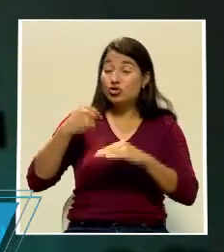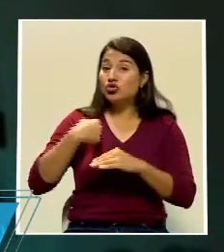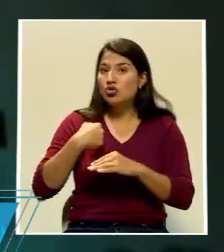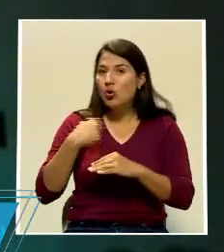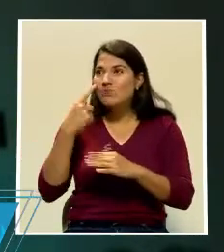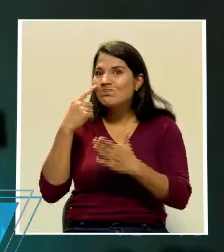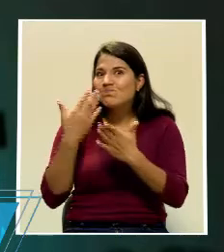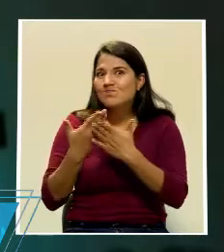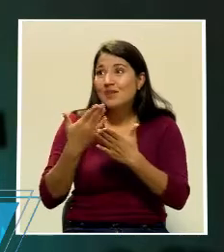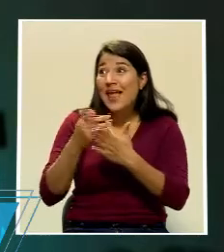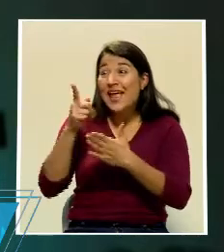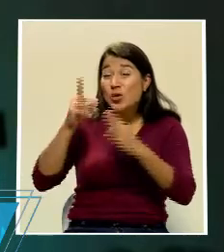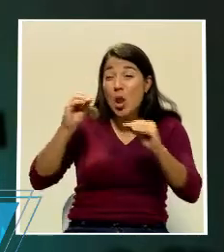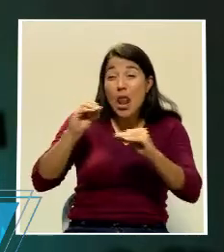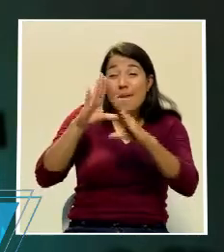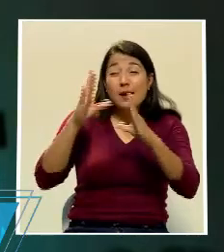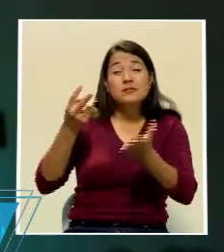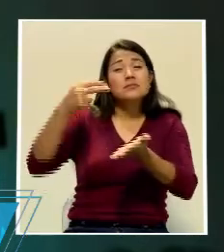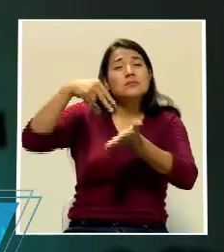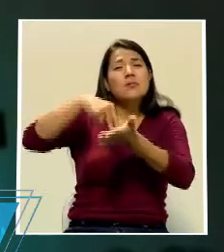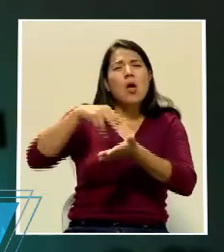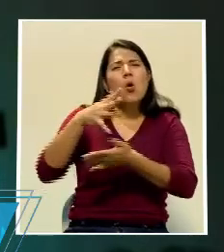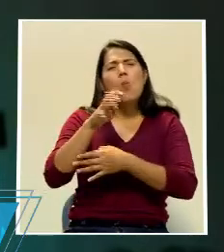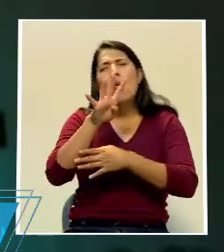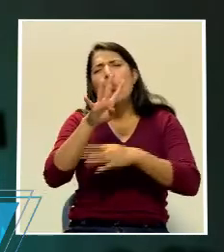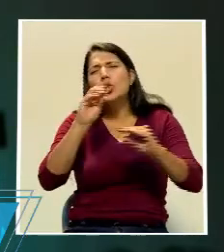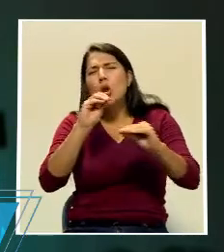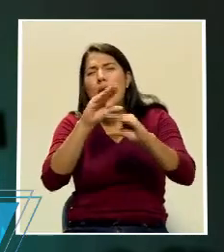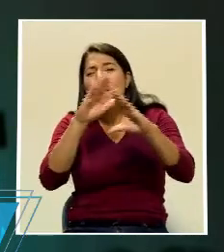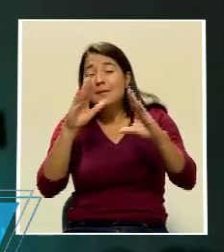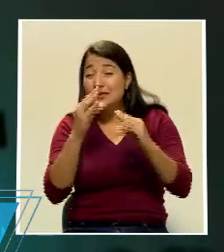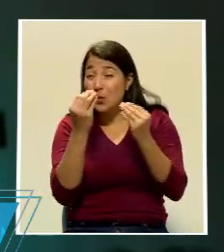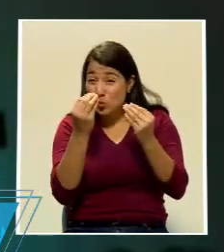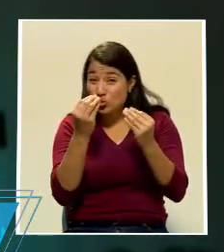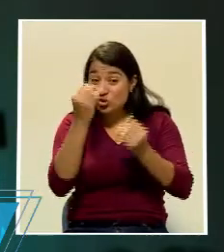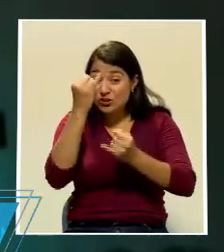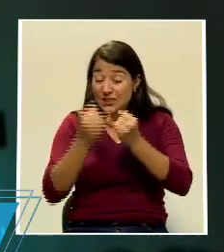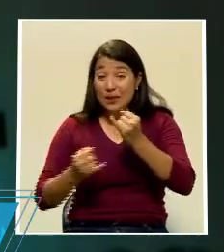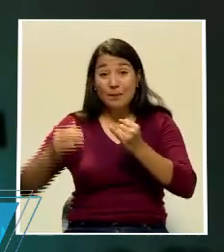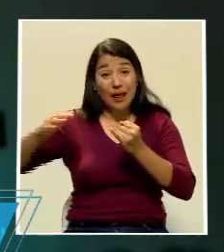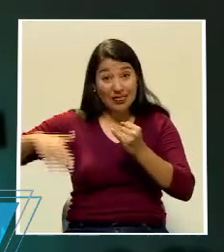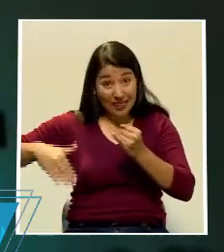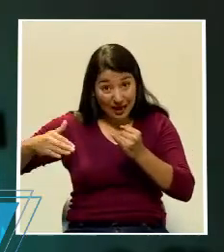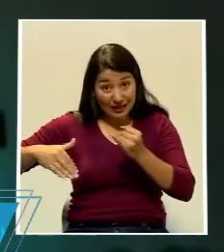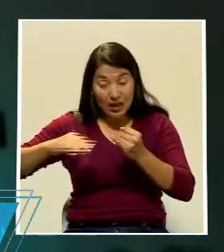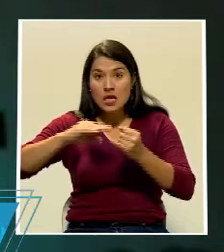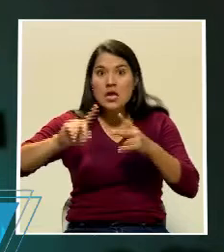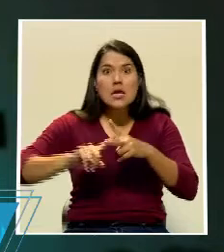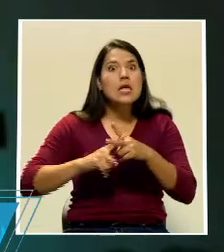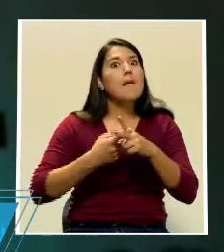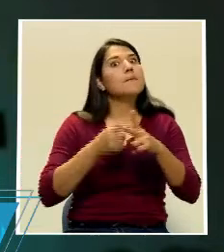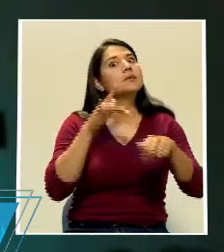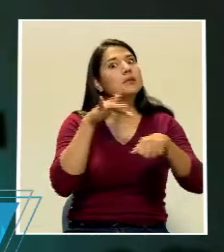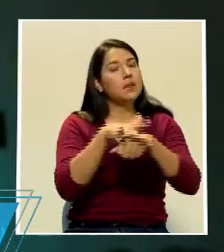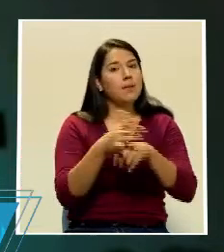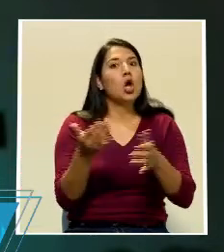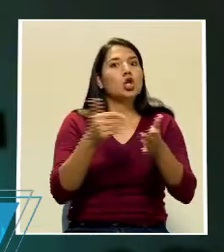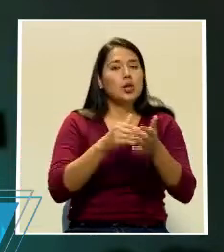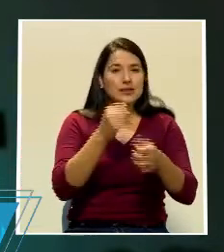la mañana, cuando se levantan tipo 4 de la mañana, muchos de ellos incluso terminan muy tarde y empiezan muy temprano, deben de dormir en la